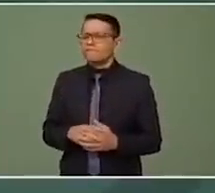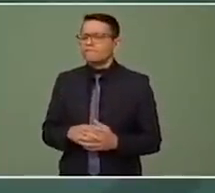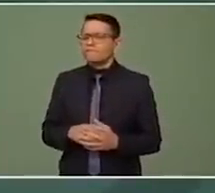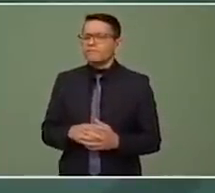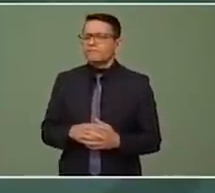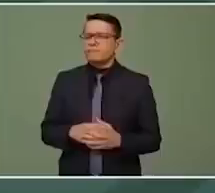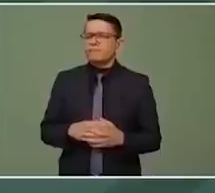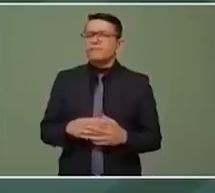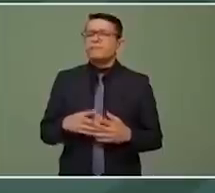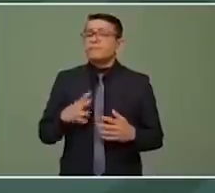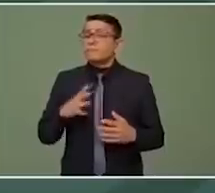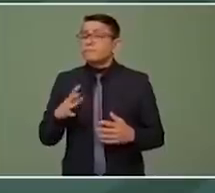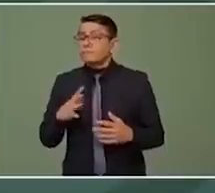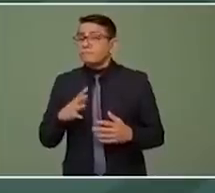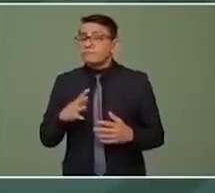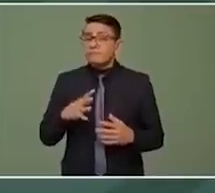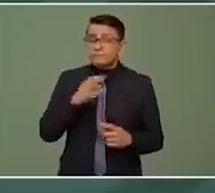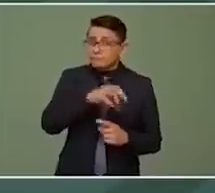hay 14